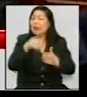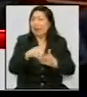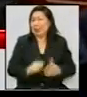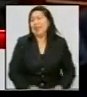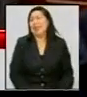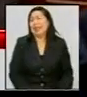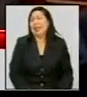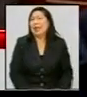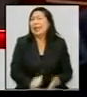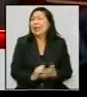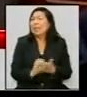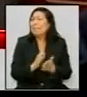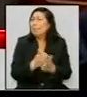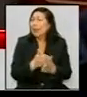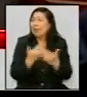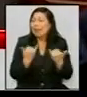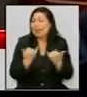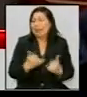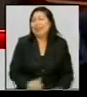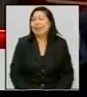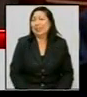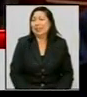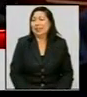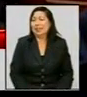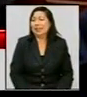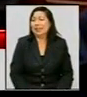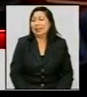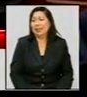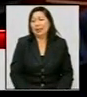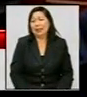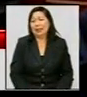blindadores, que son parte de eso.